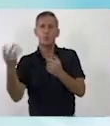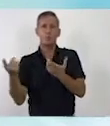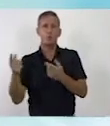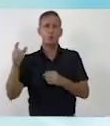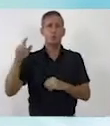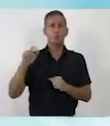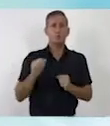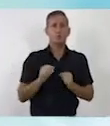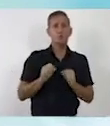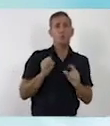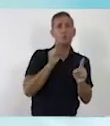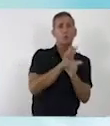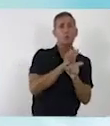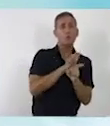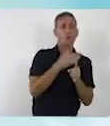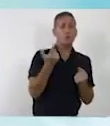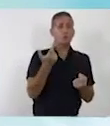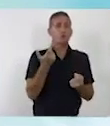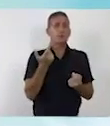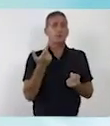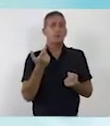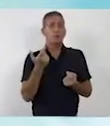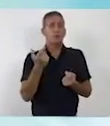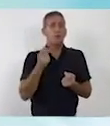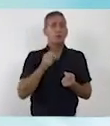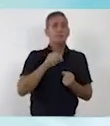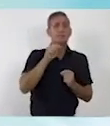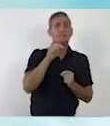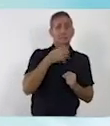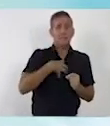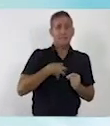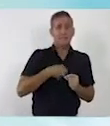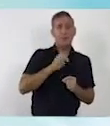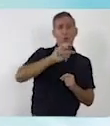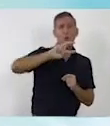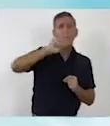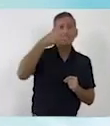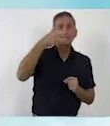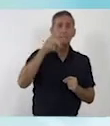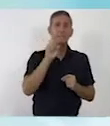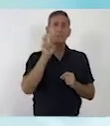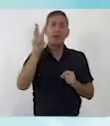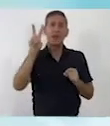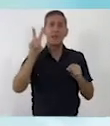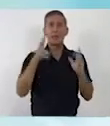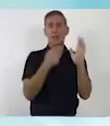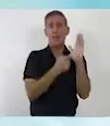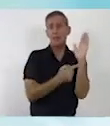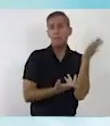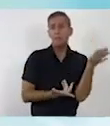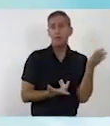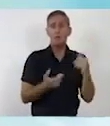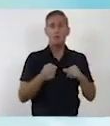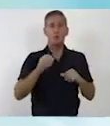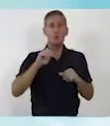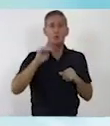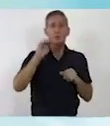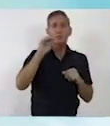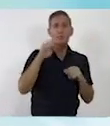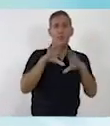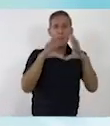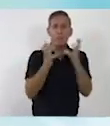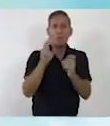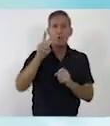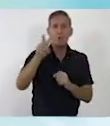si partimos de 3 moles de dihidrógeno en la reacción, entonces ya tenemos el triple del valor del volumen molar, que es el volumen de un